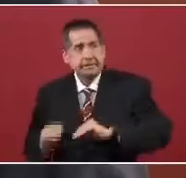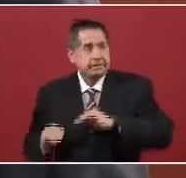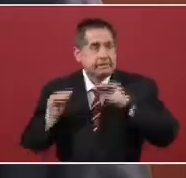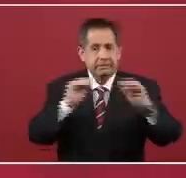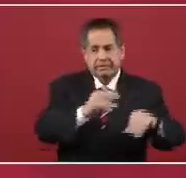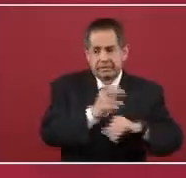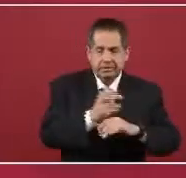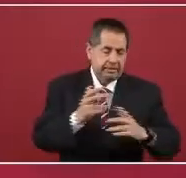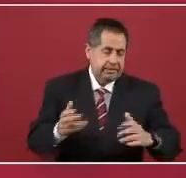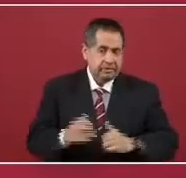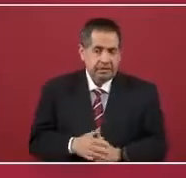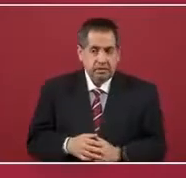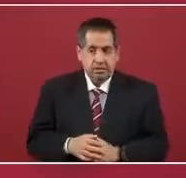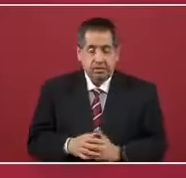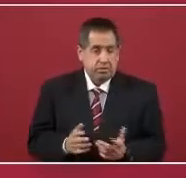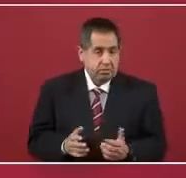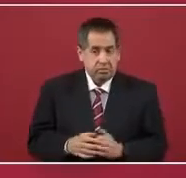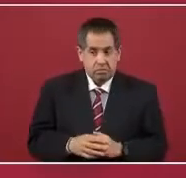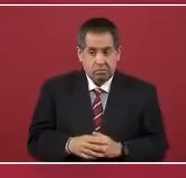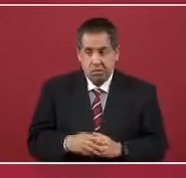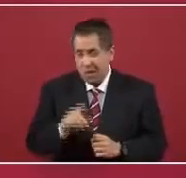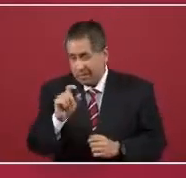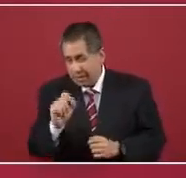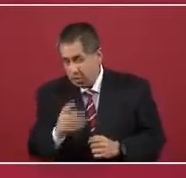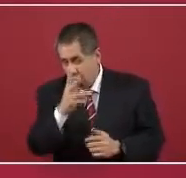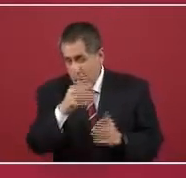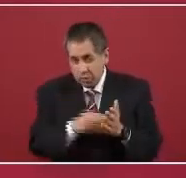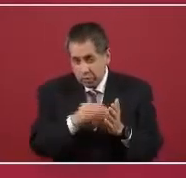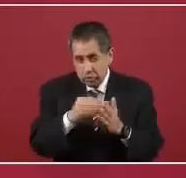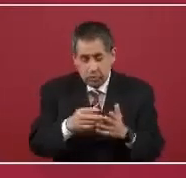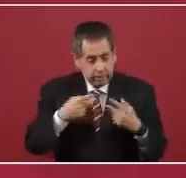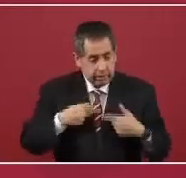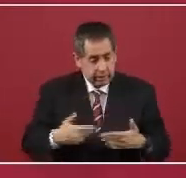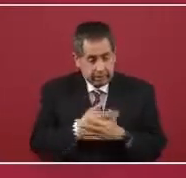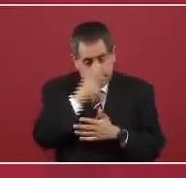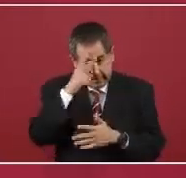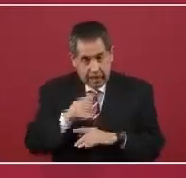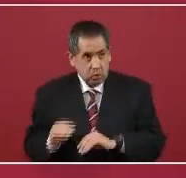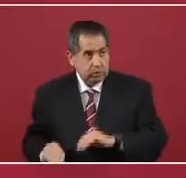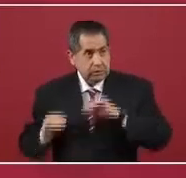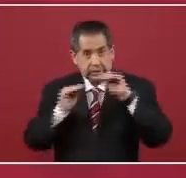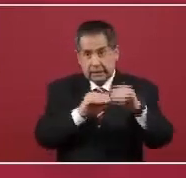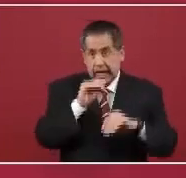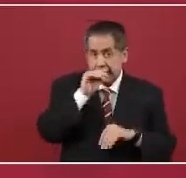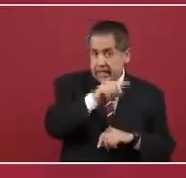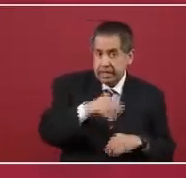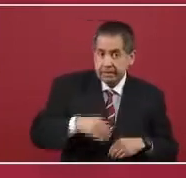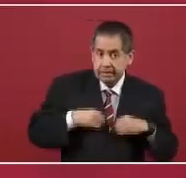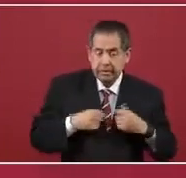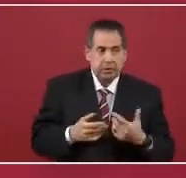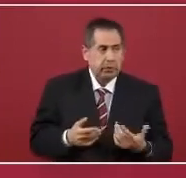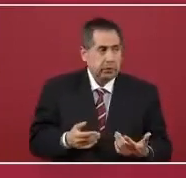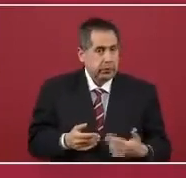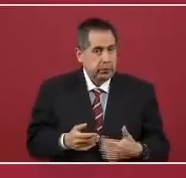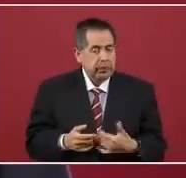Unidos, que son 24 millones de mexicanos. Entonces,